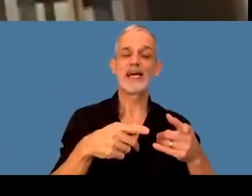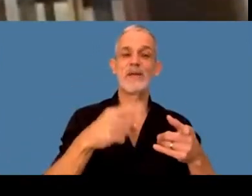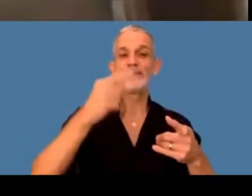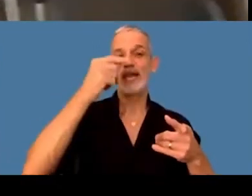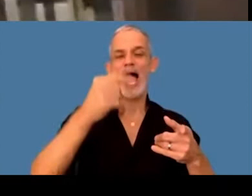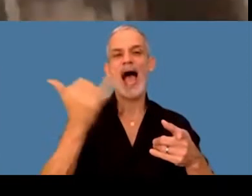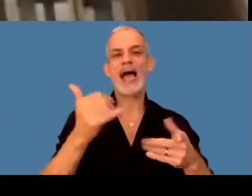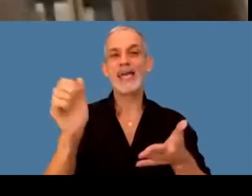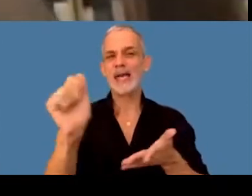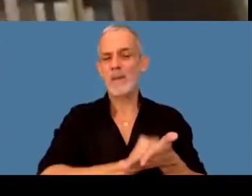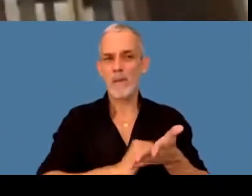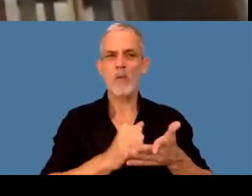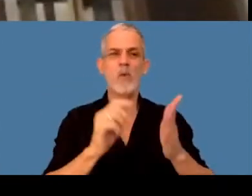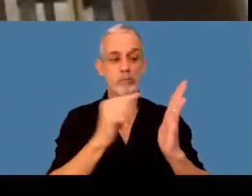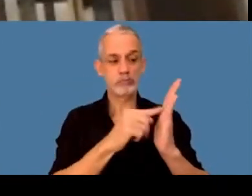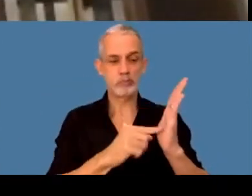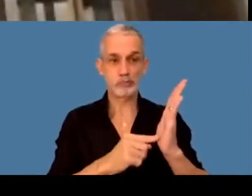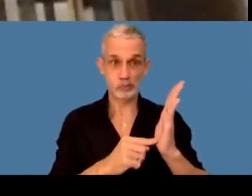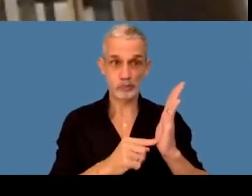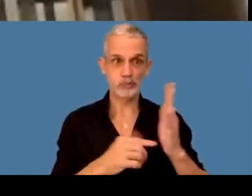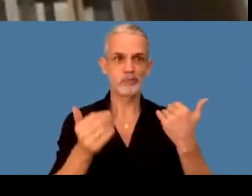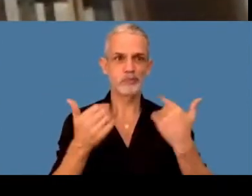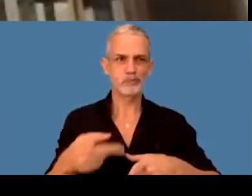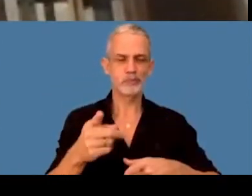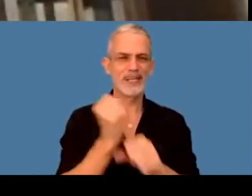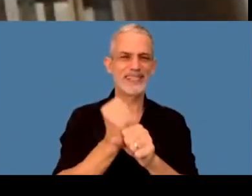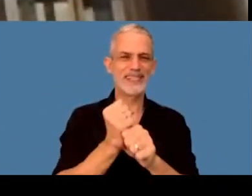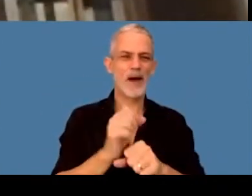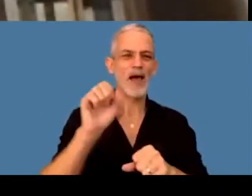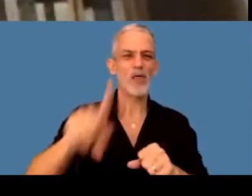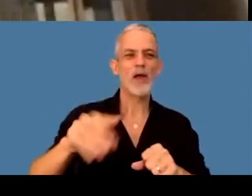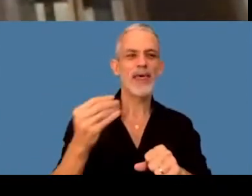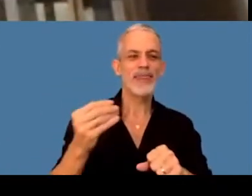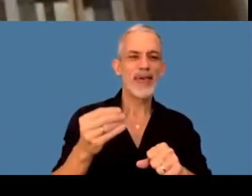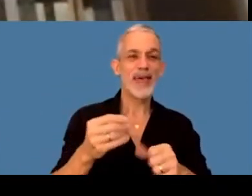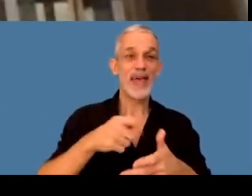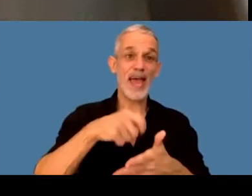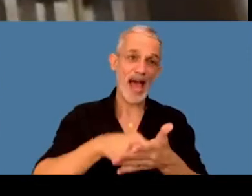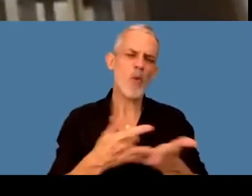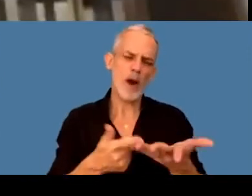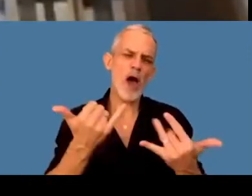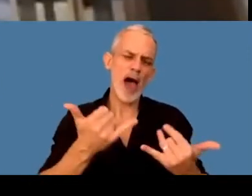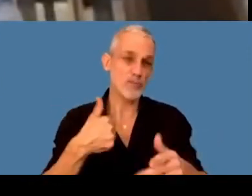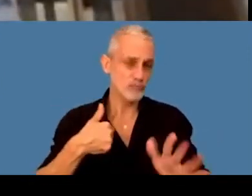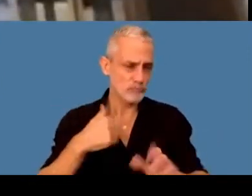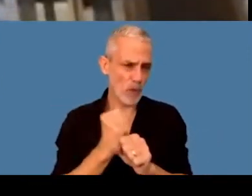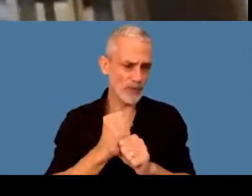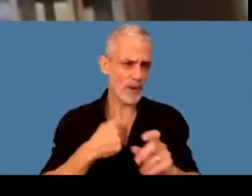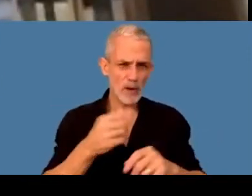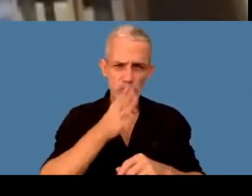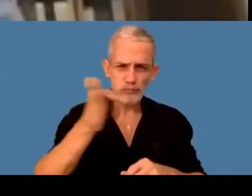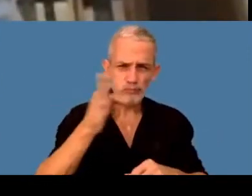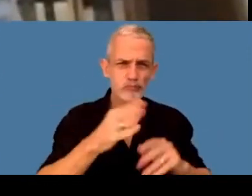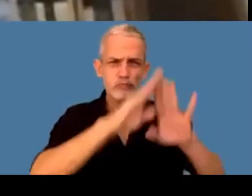cláusulas favorables para los y las trabajadoras de los convenios colectivos. Yo hice un trabajo, fui al archivo histórico